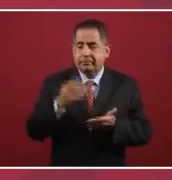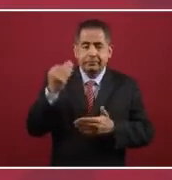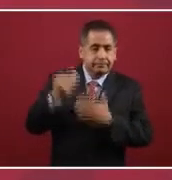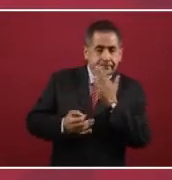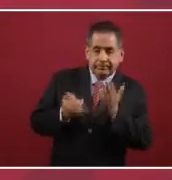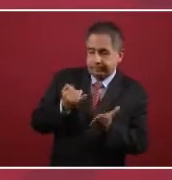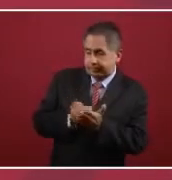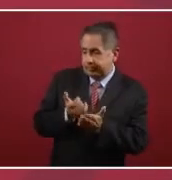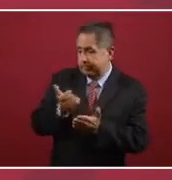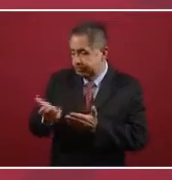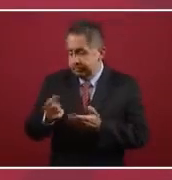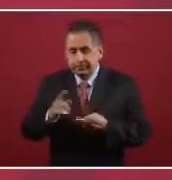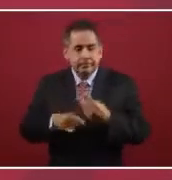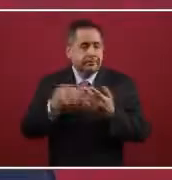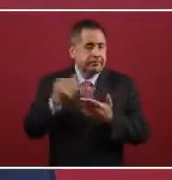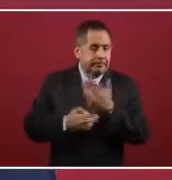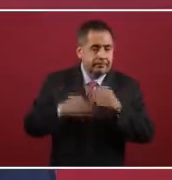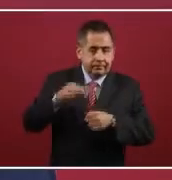grave el fraude electoral.